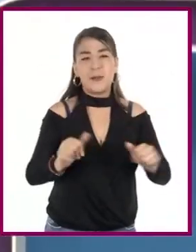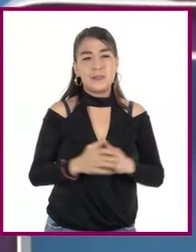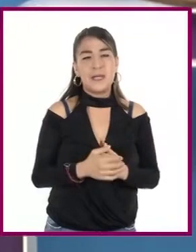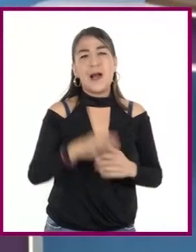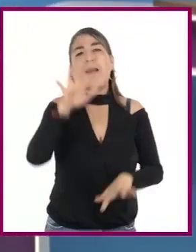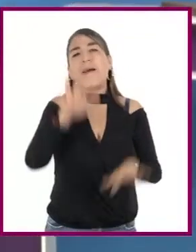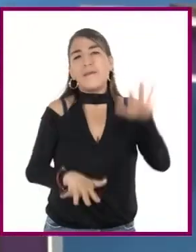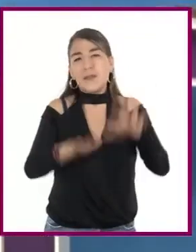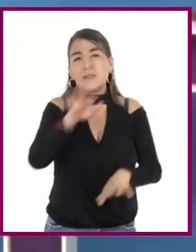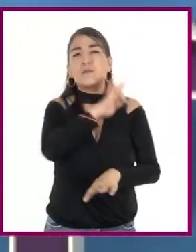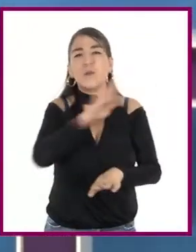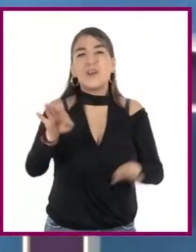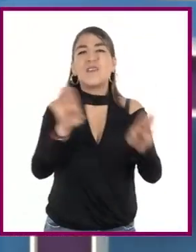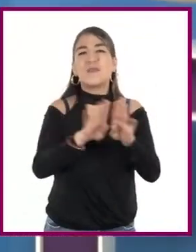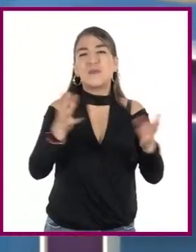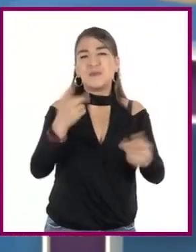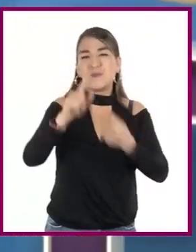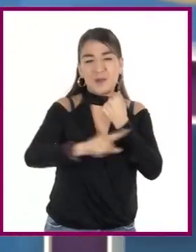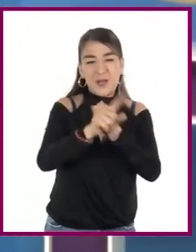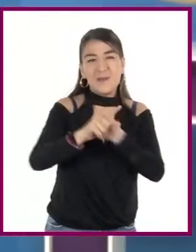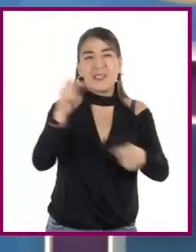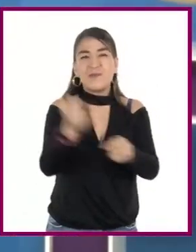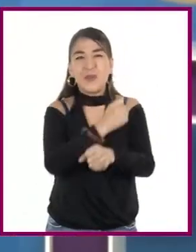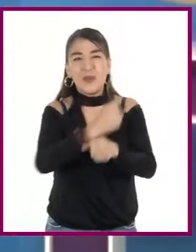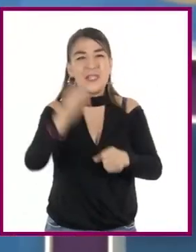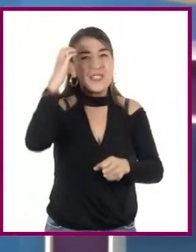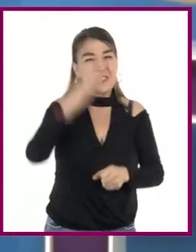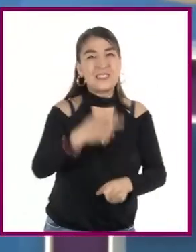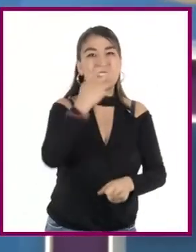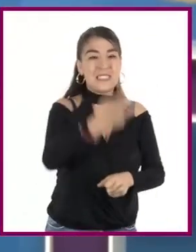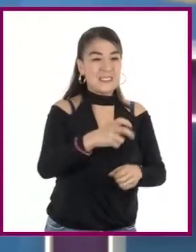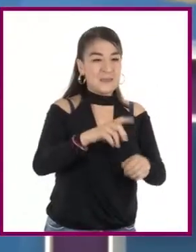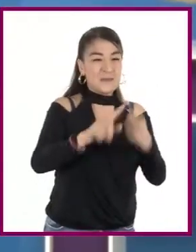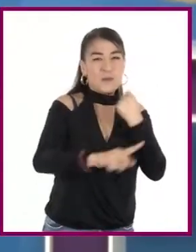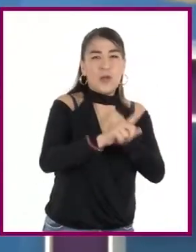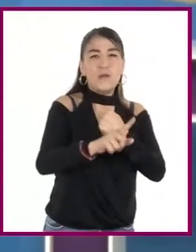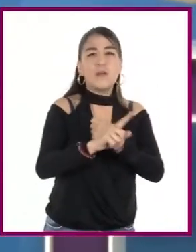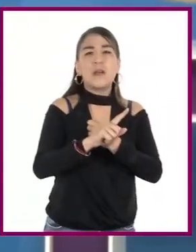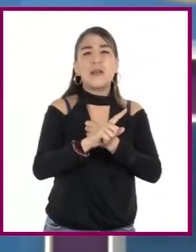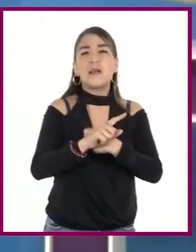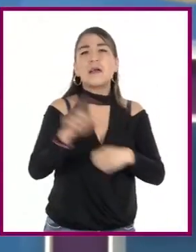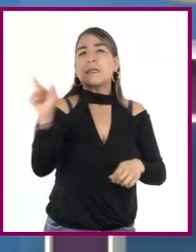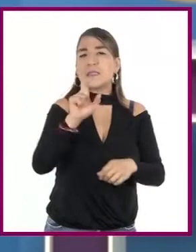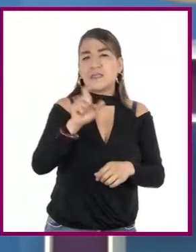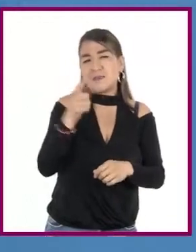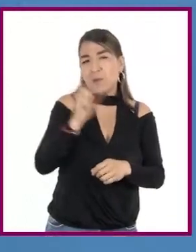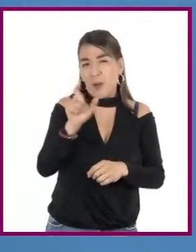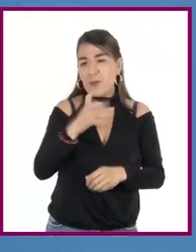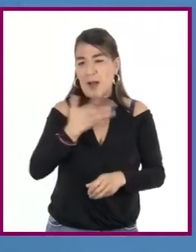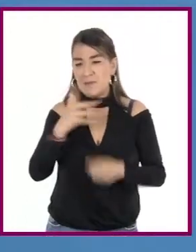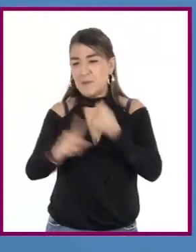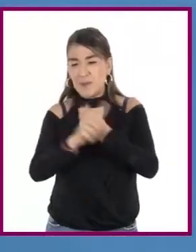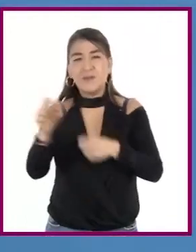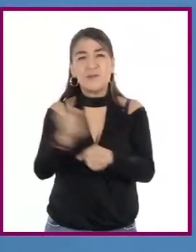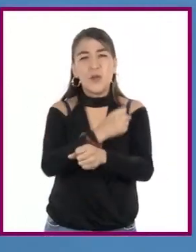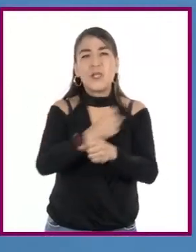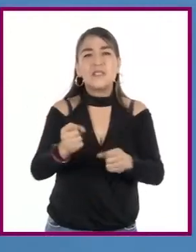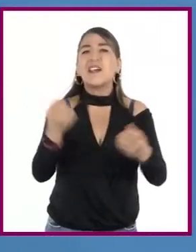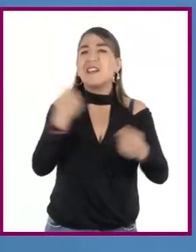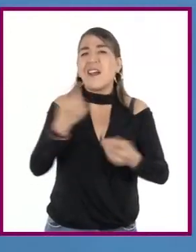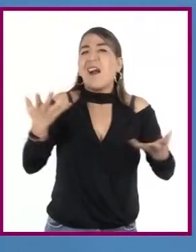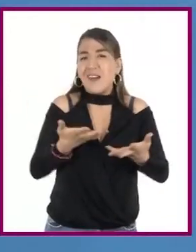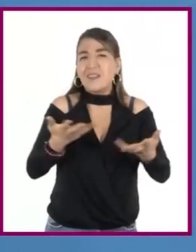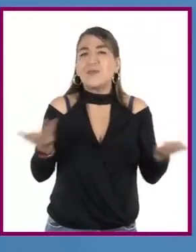pueden presentar actos de violencia cuando surgen los conflictos. ¿Qué hacer para evitarlos? Los